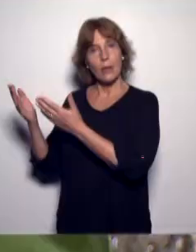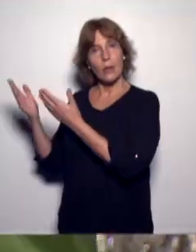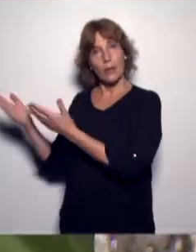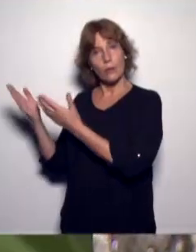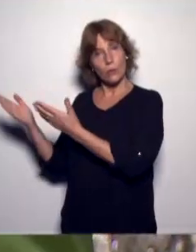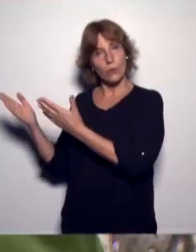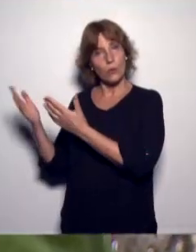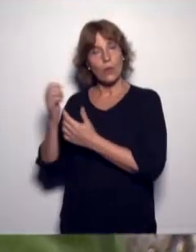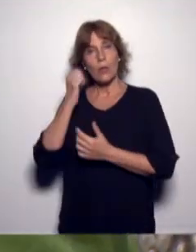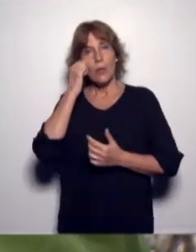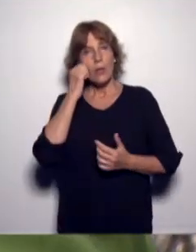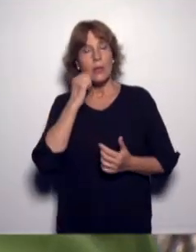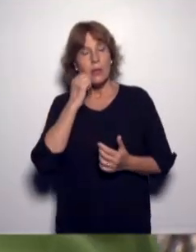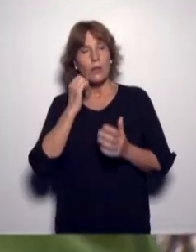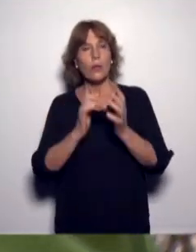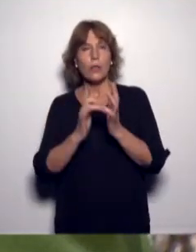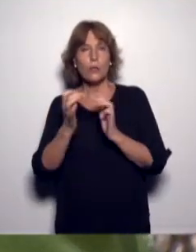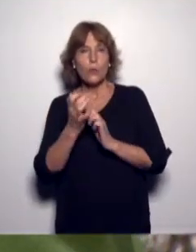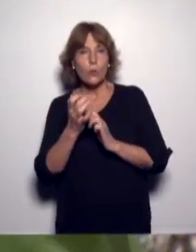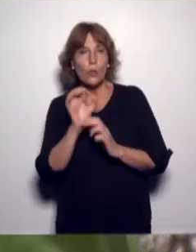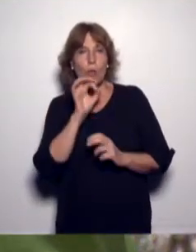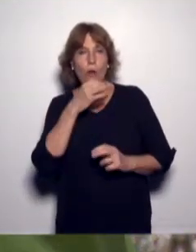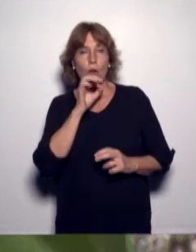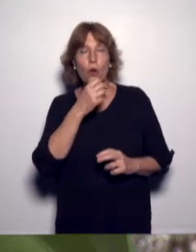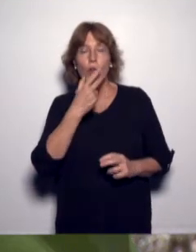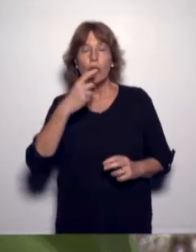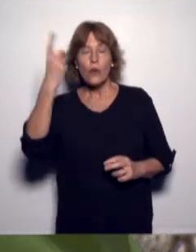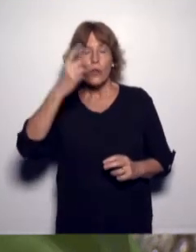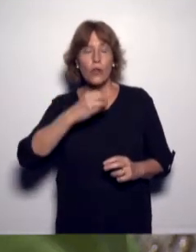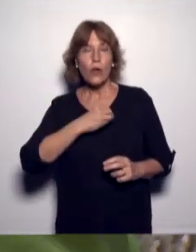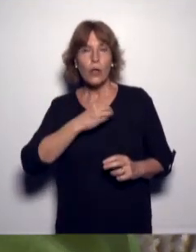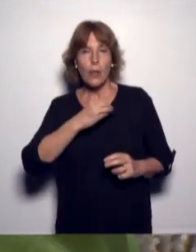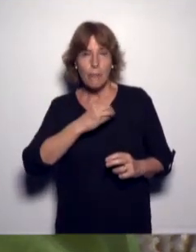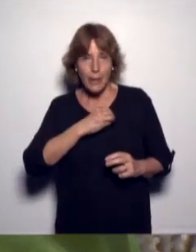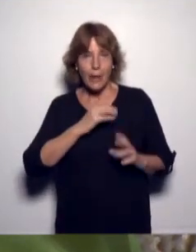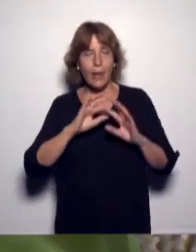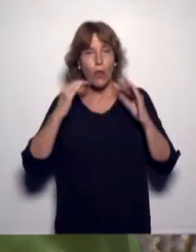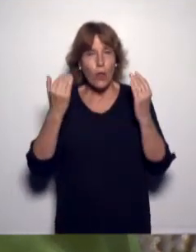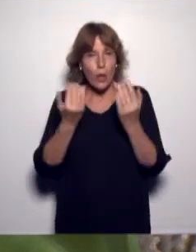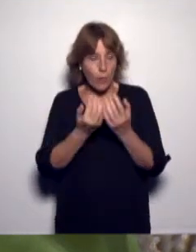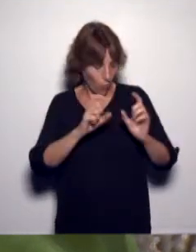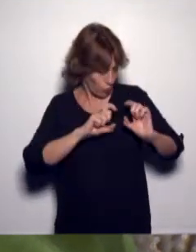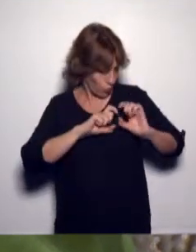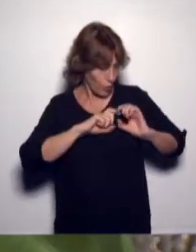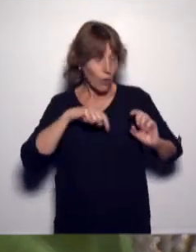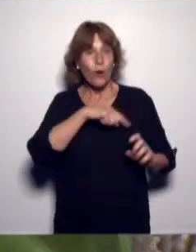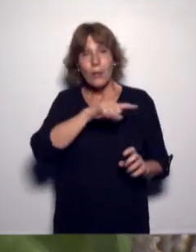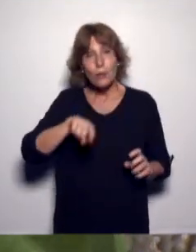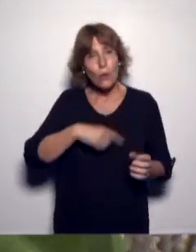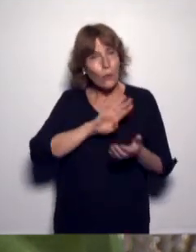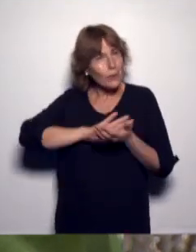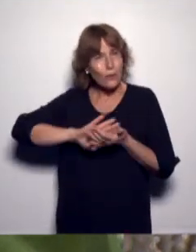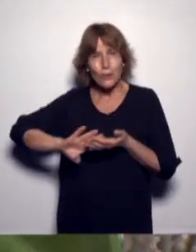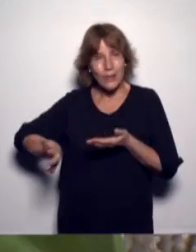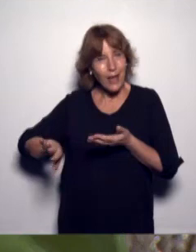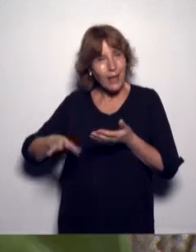Es Jesús el Señor, el Cordero de Dios que quita el pecado del mundo y de nuestros corazones. Felices los